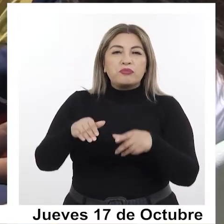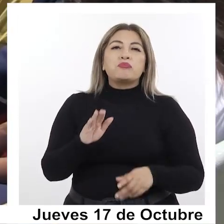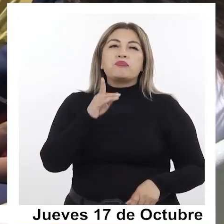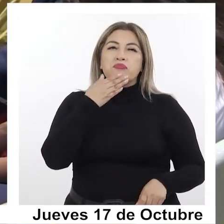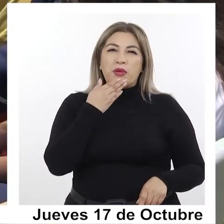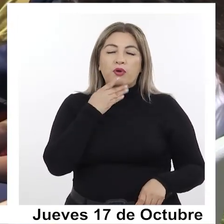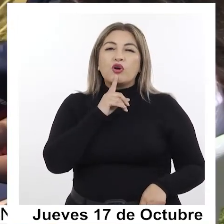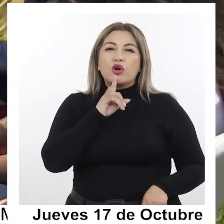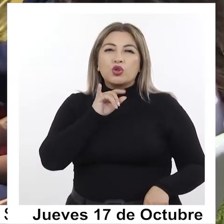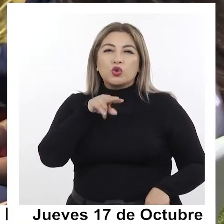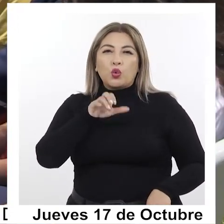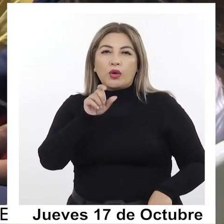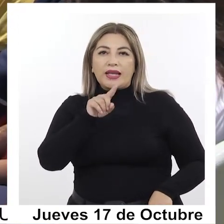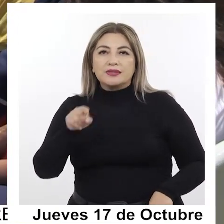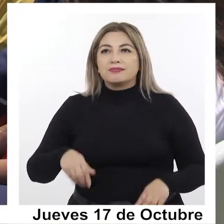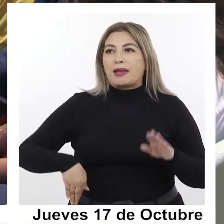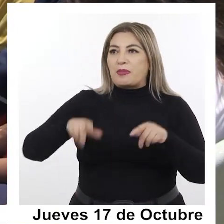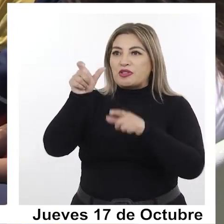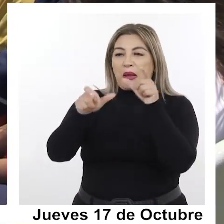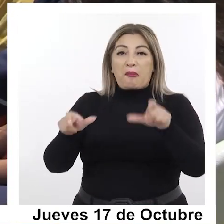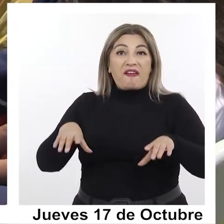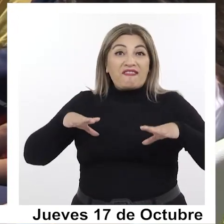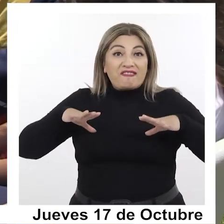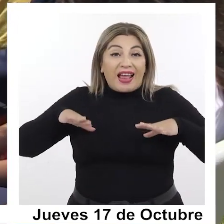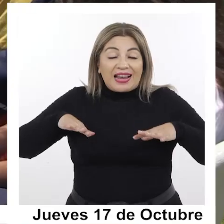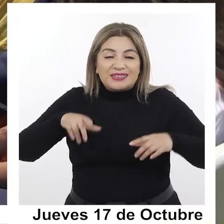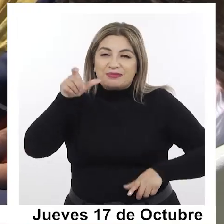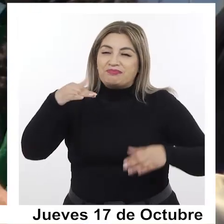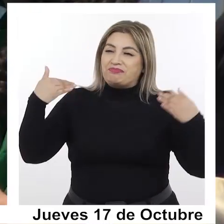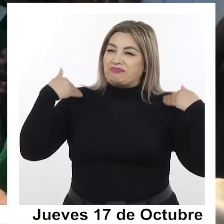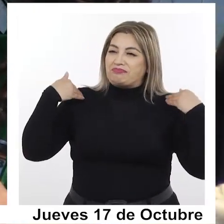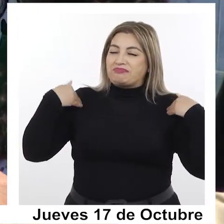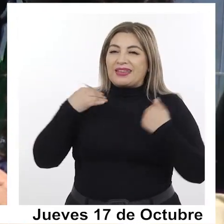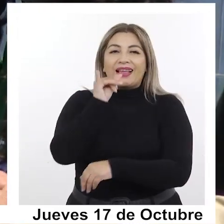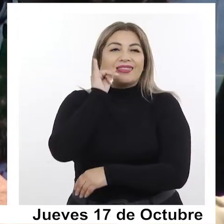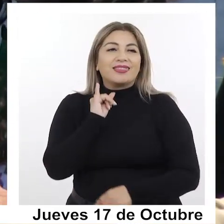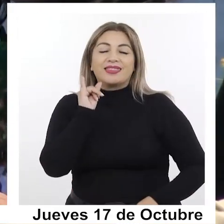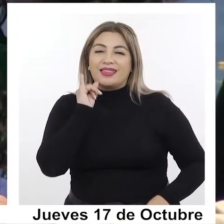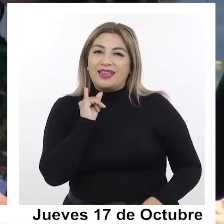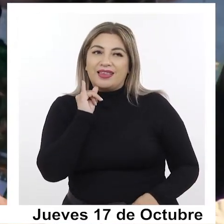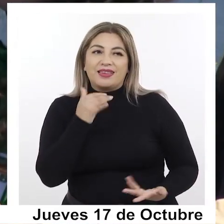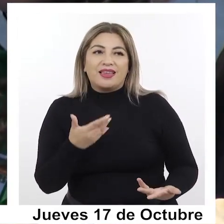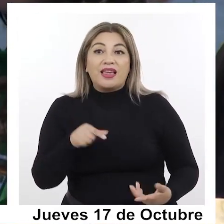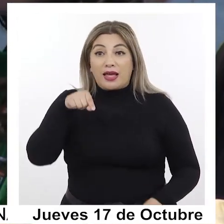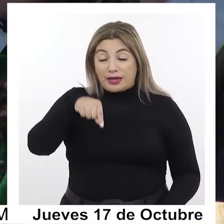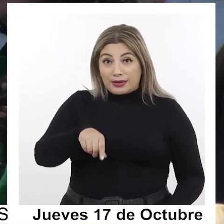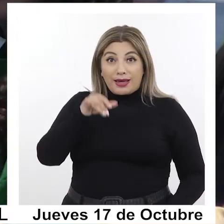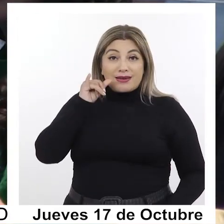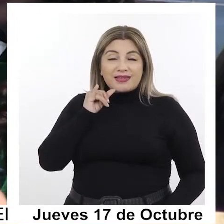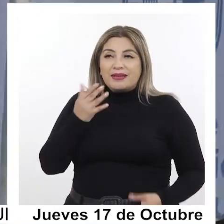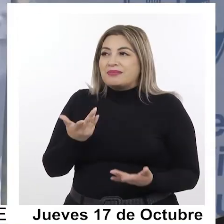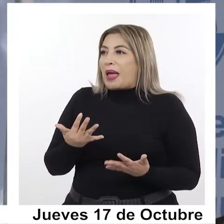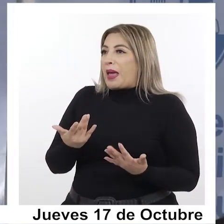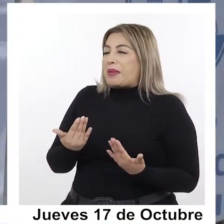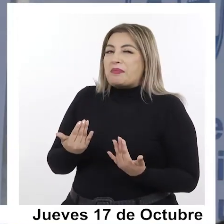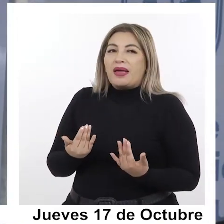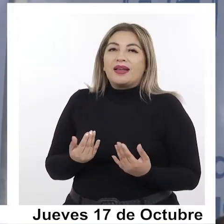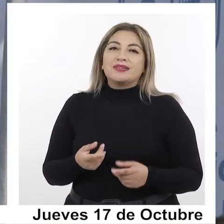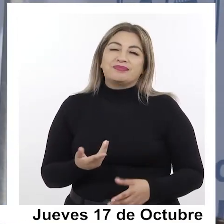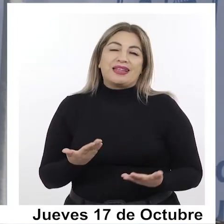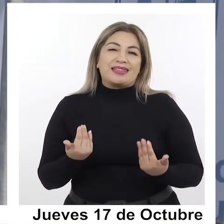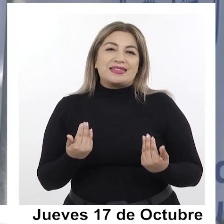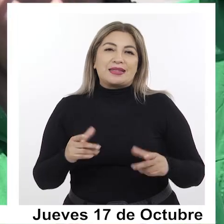2025. Los más felices, sin duda, son los deportistas iquiqueños, que como locales esperan quedarse con